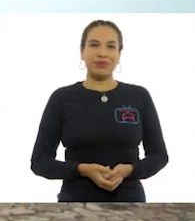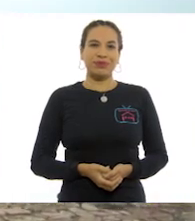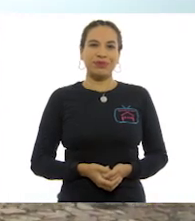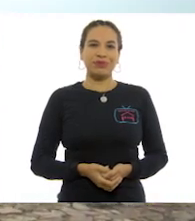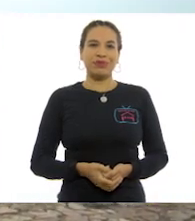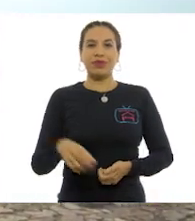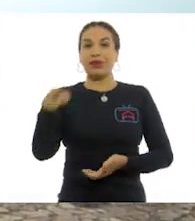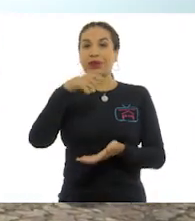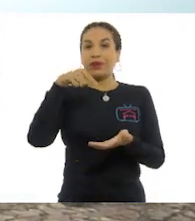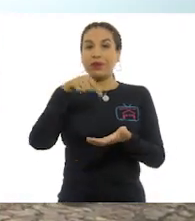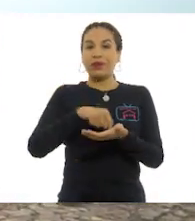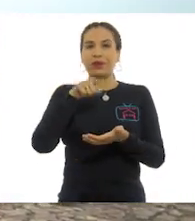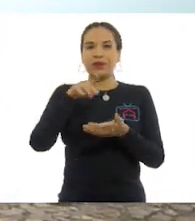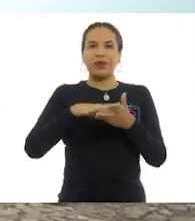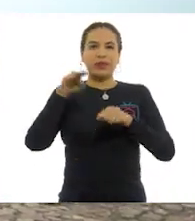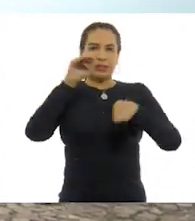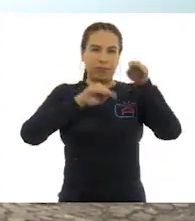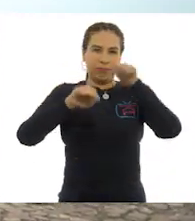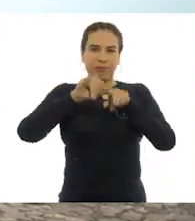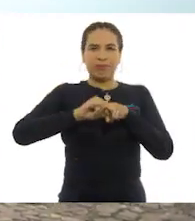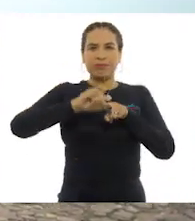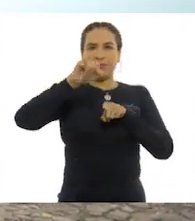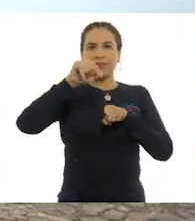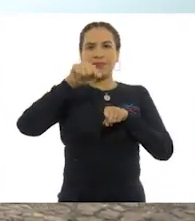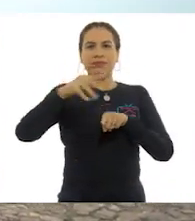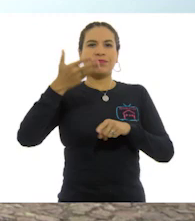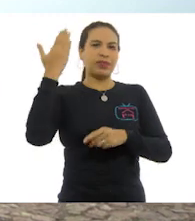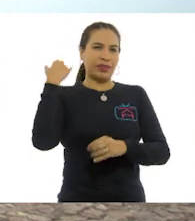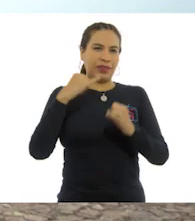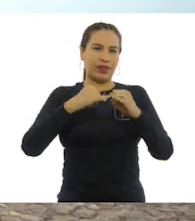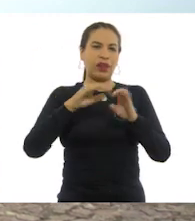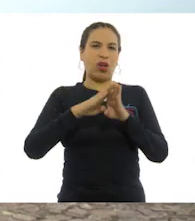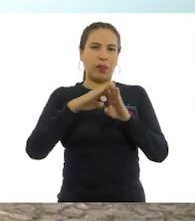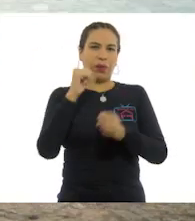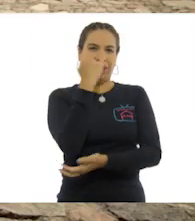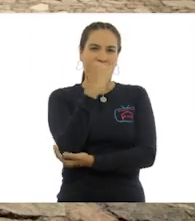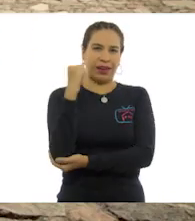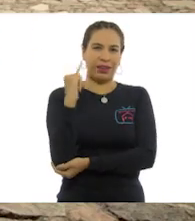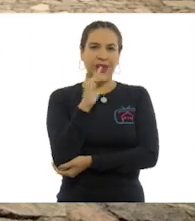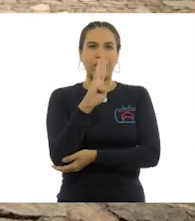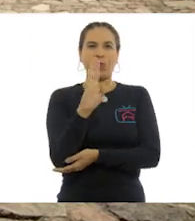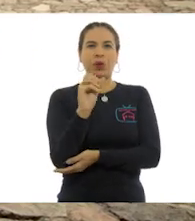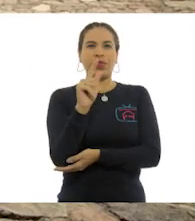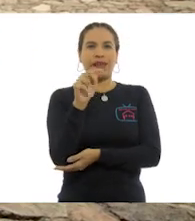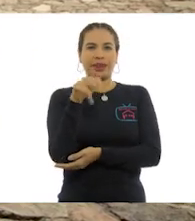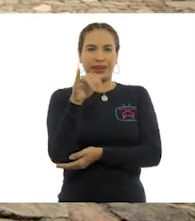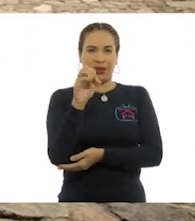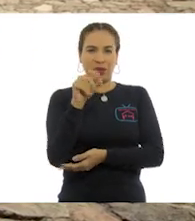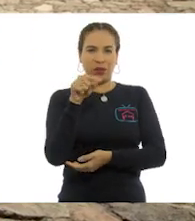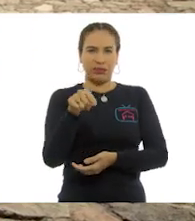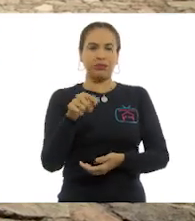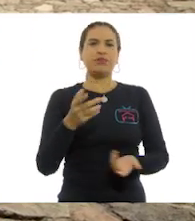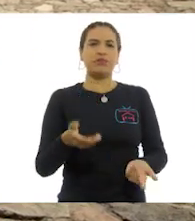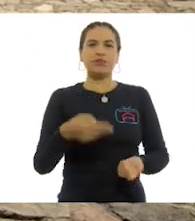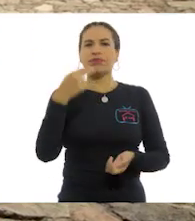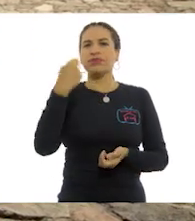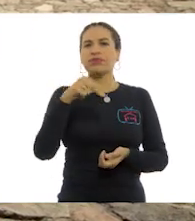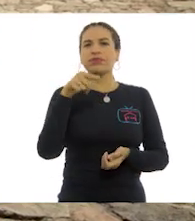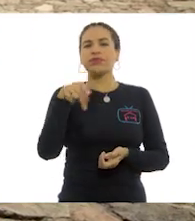Nos encontramos en lo alto del cerro donde se encontraba el jardín botánico. Este sitio se conoce